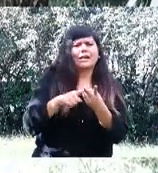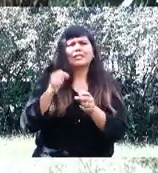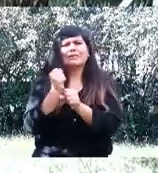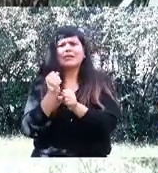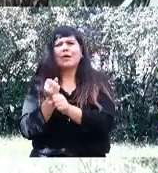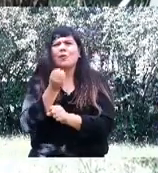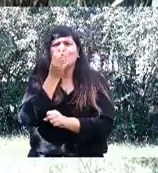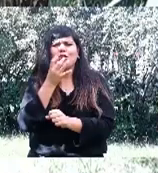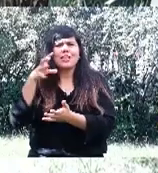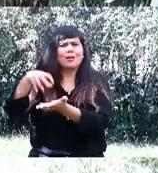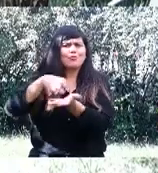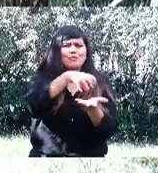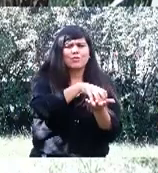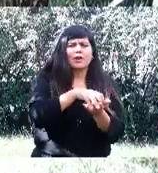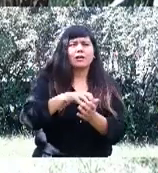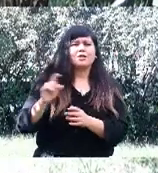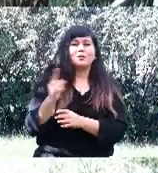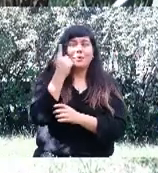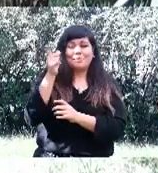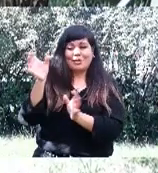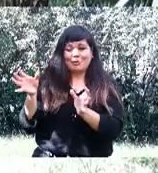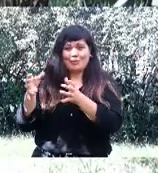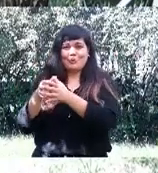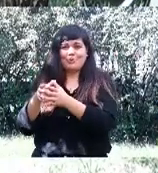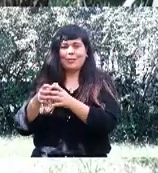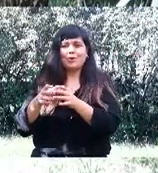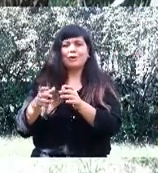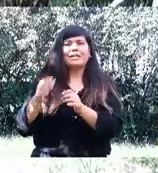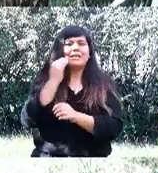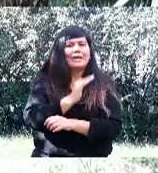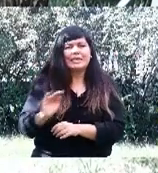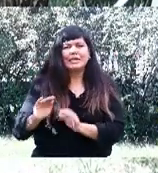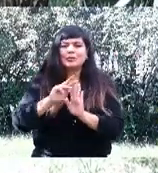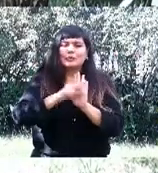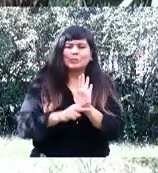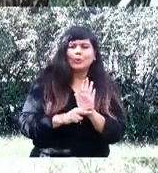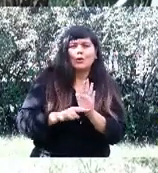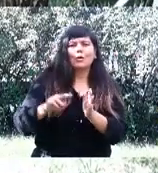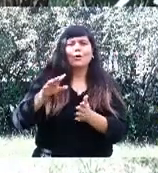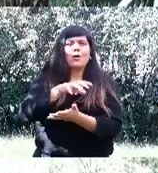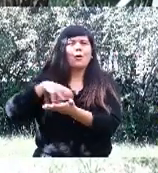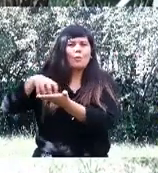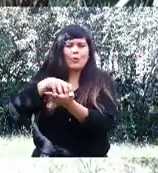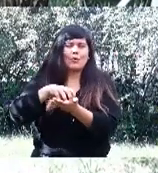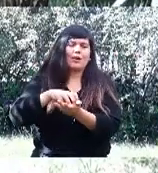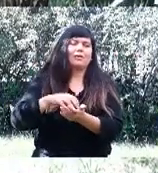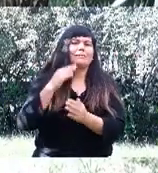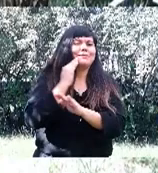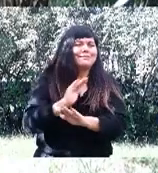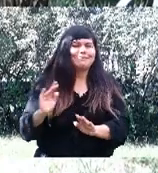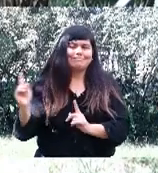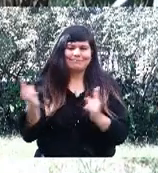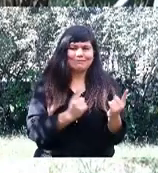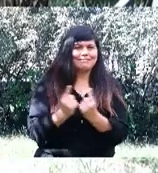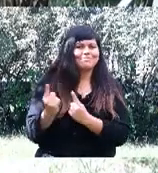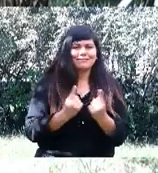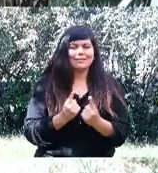nuestros primeros correctores de los niños de la de las comunas eran nuestros primeros